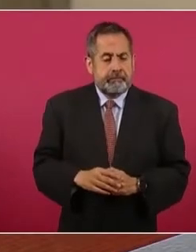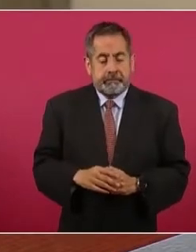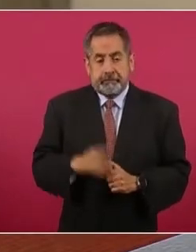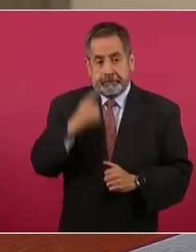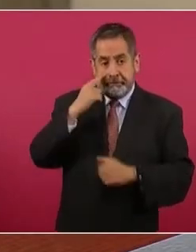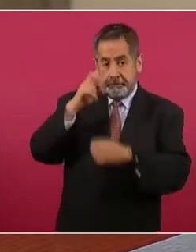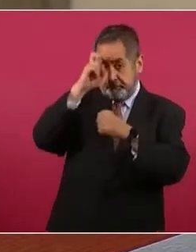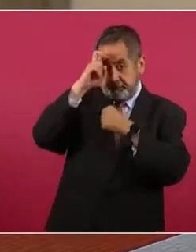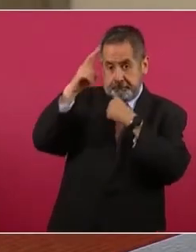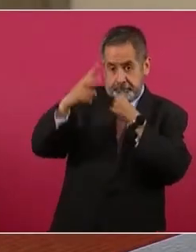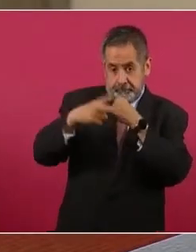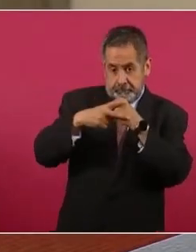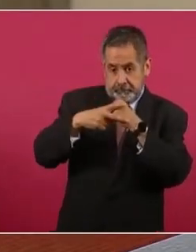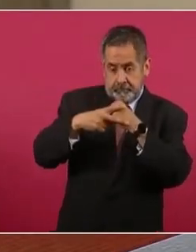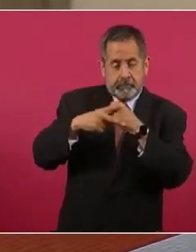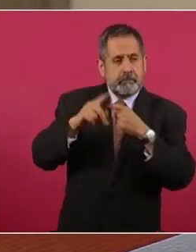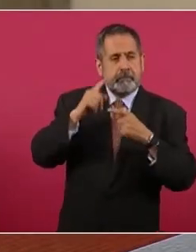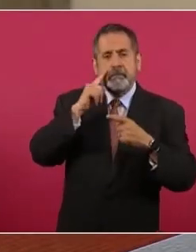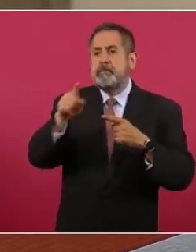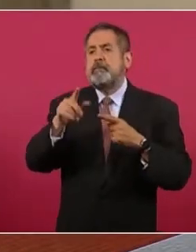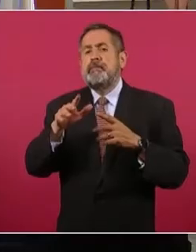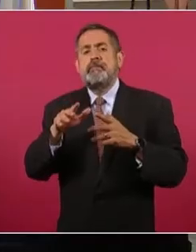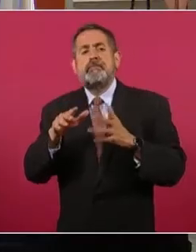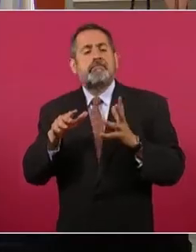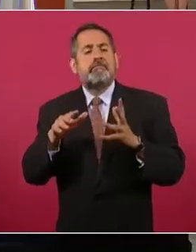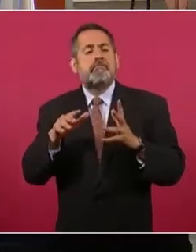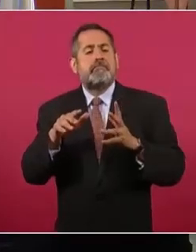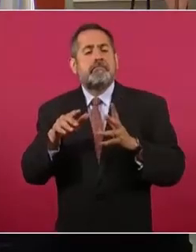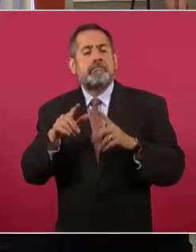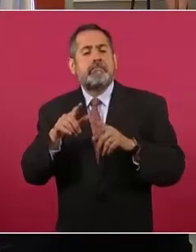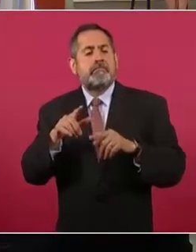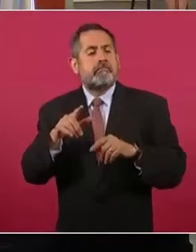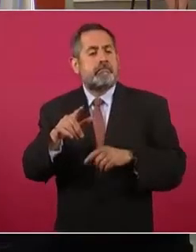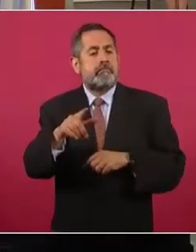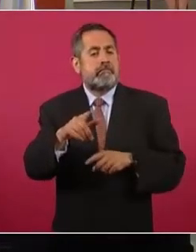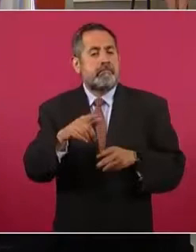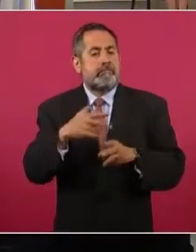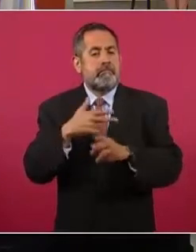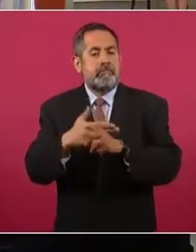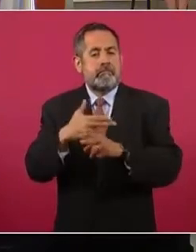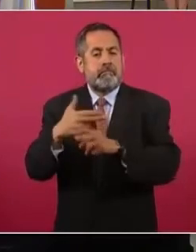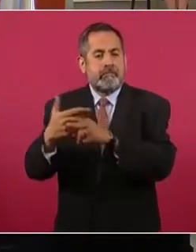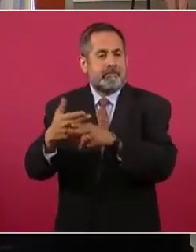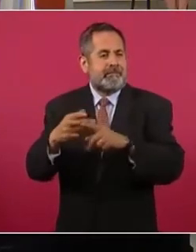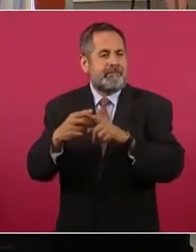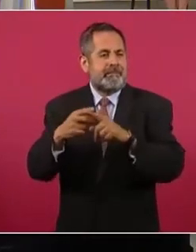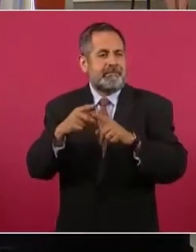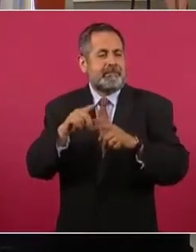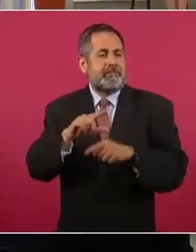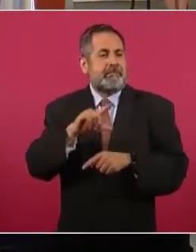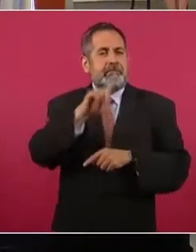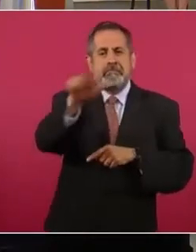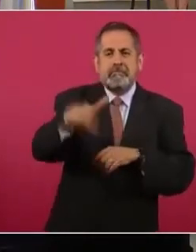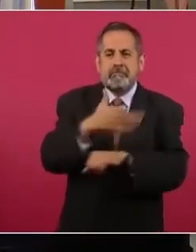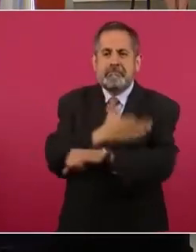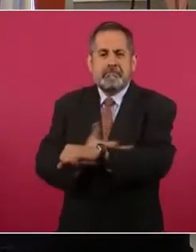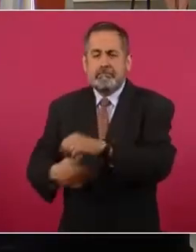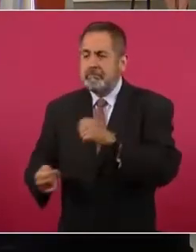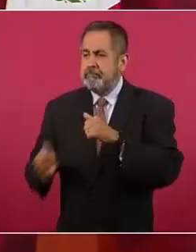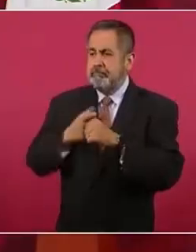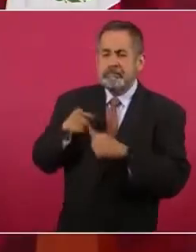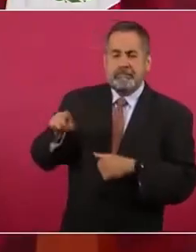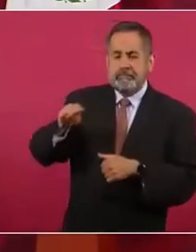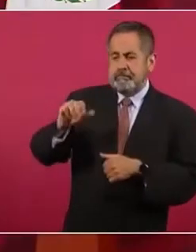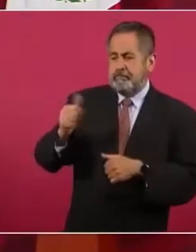Europa vio el universo cuando Magallanes llegó al sur. O sea, desde